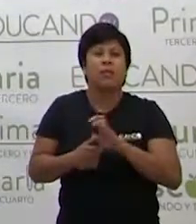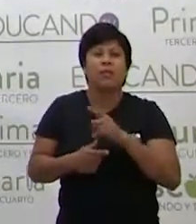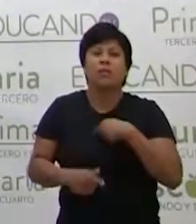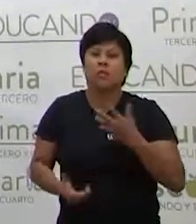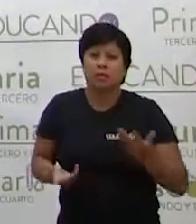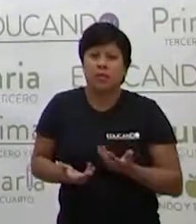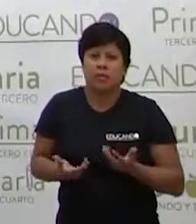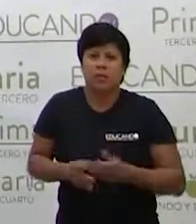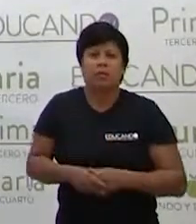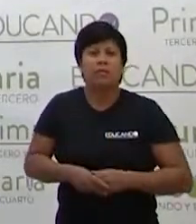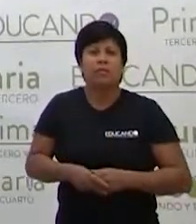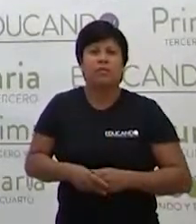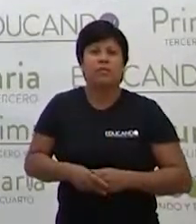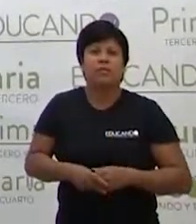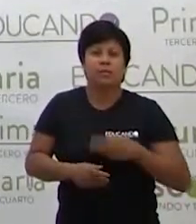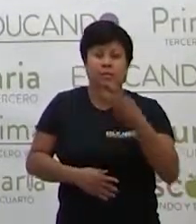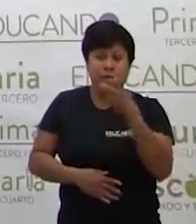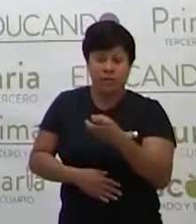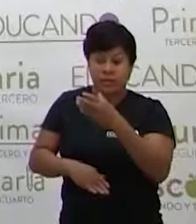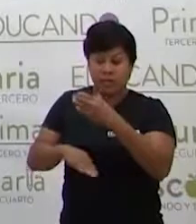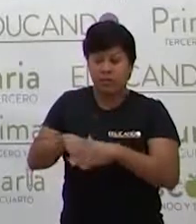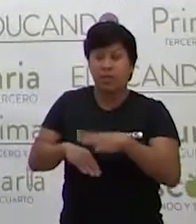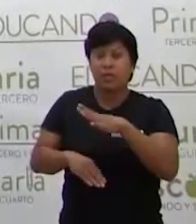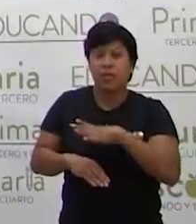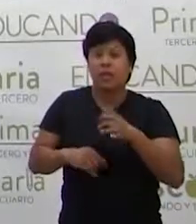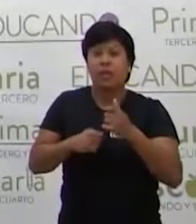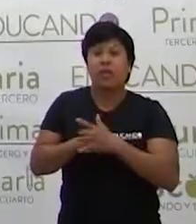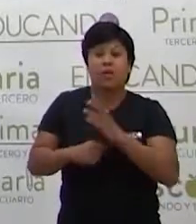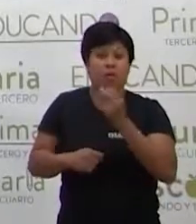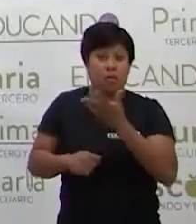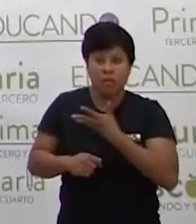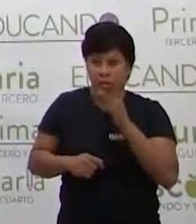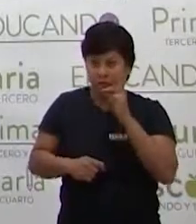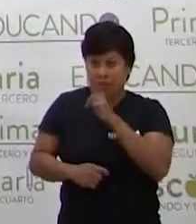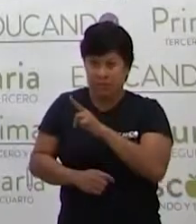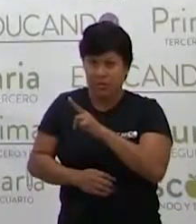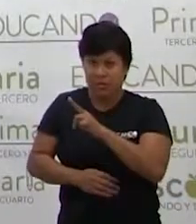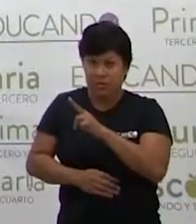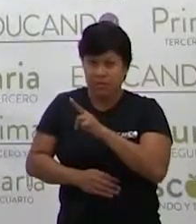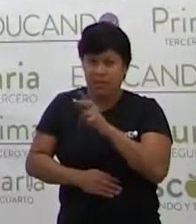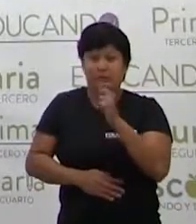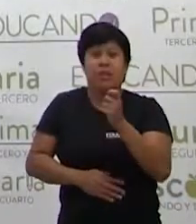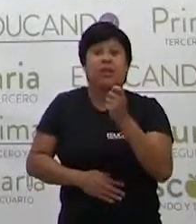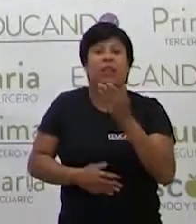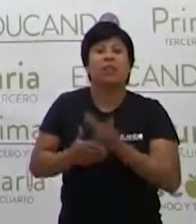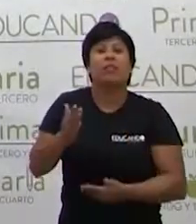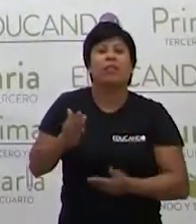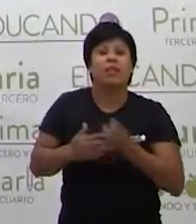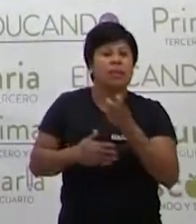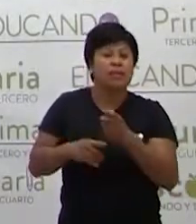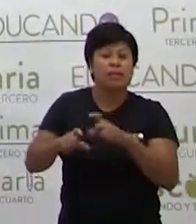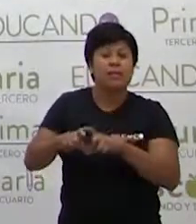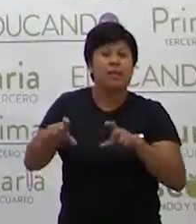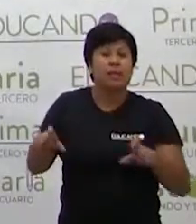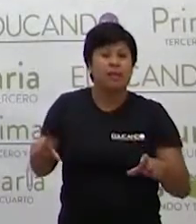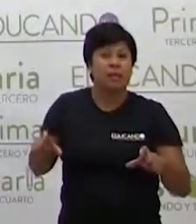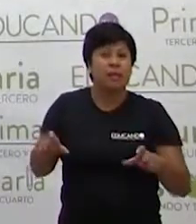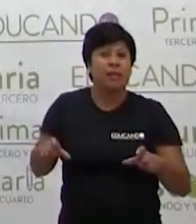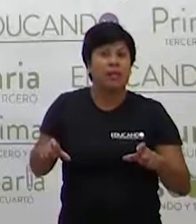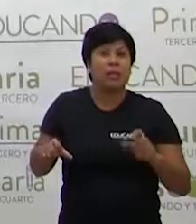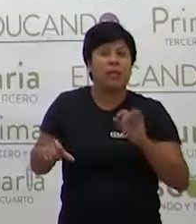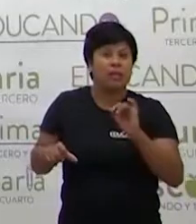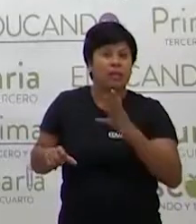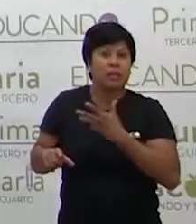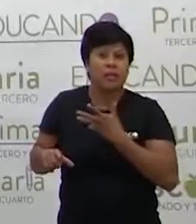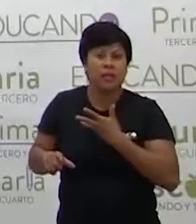hacemos. Este cheque tiene algo que este no tiene, ya lo observaste. ¿Qué le falta a este cheque que este sí